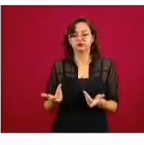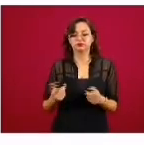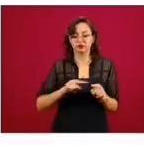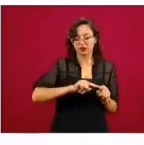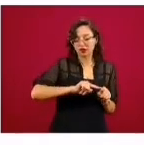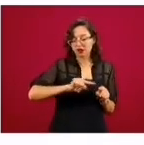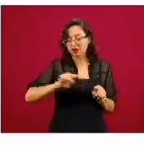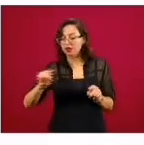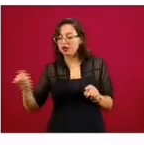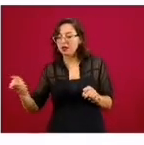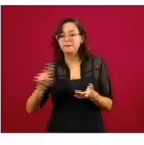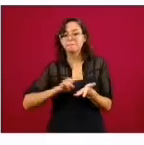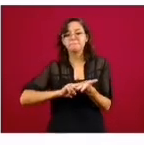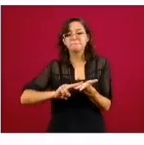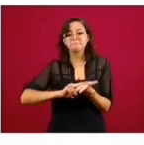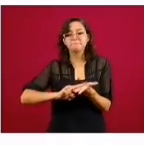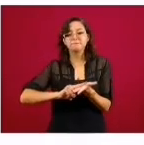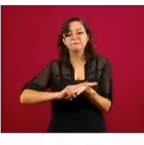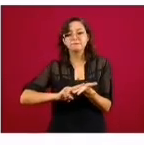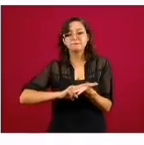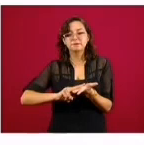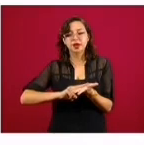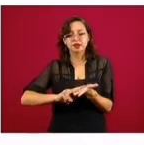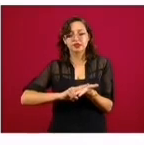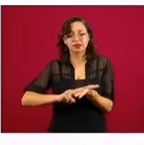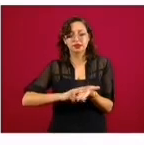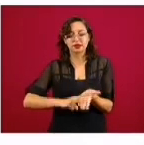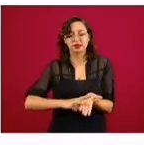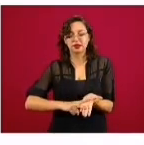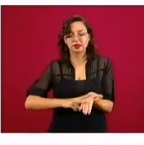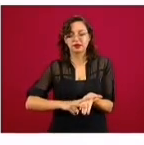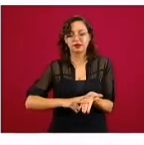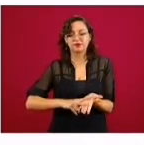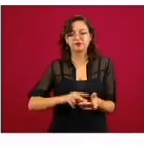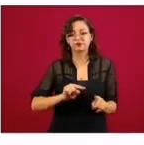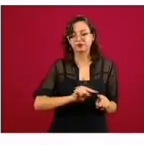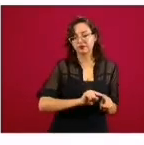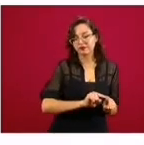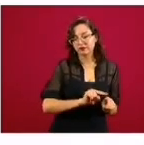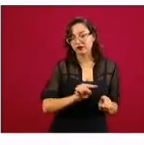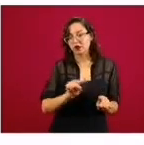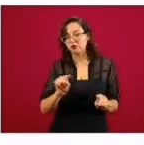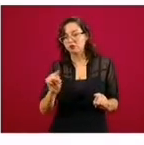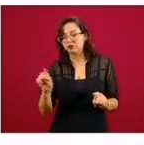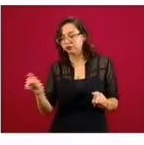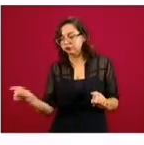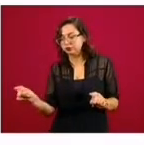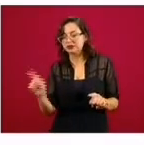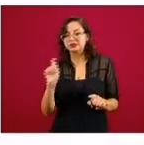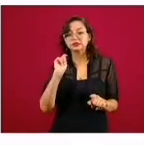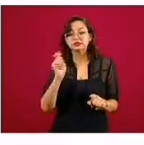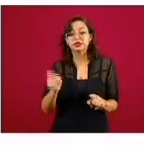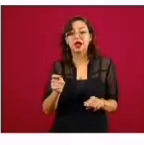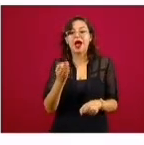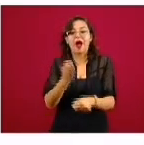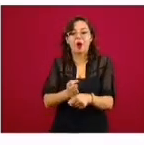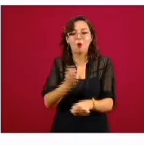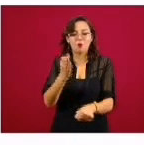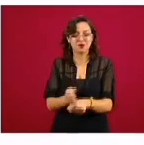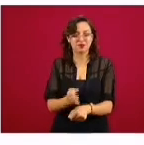curva verde. Y esto es igual a la parte que presenté con la diapositiva 1. La curva verde es lo que